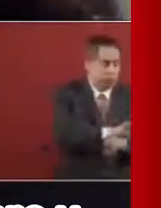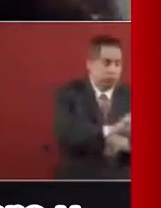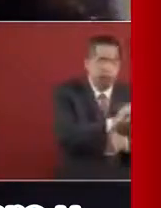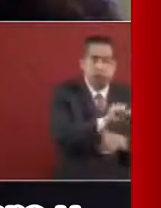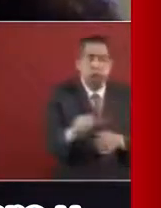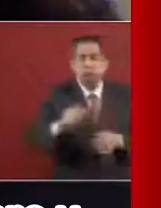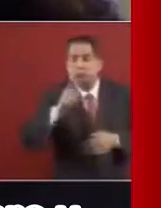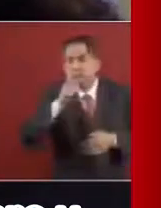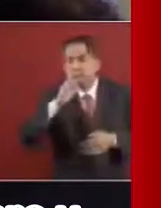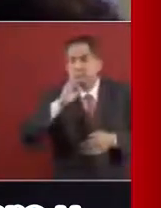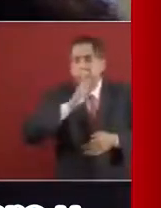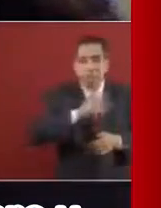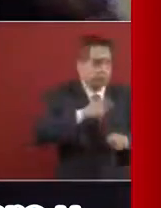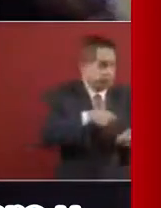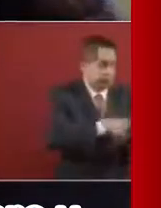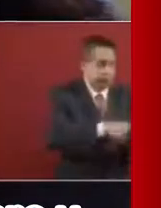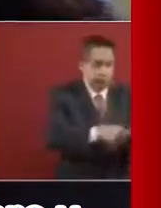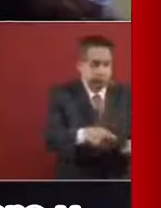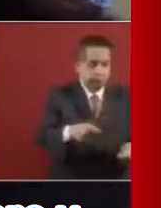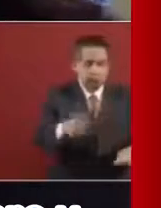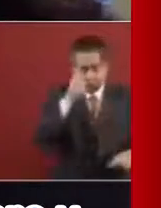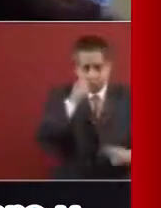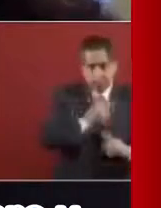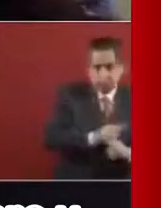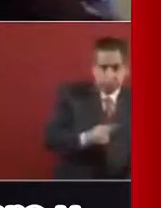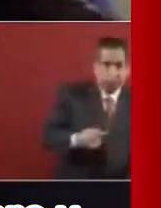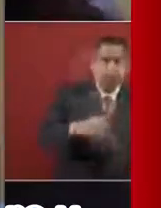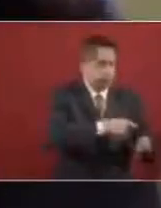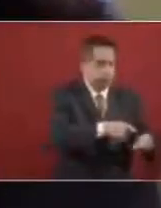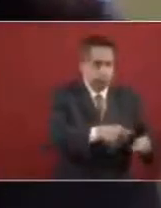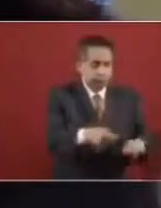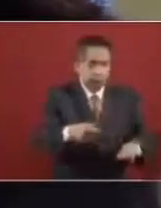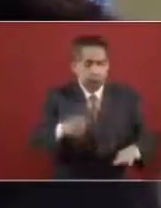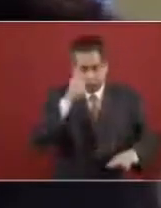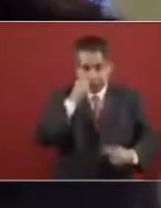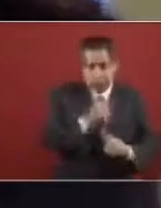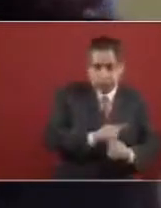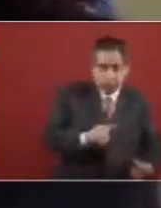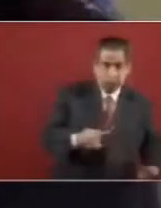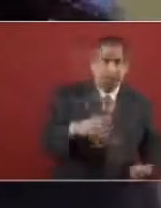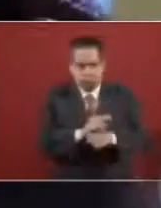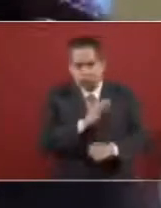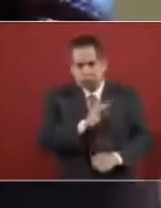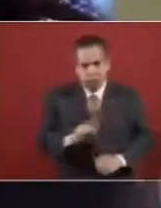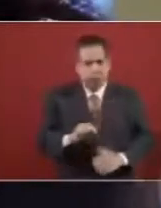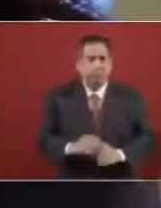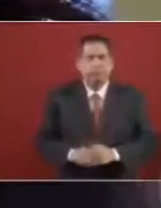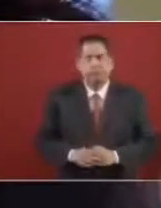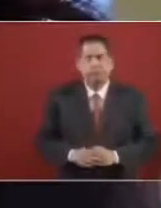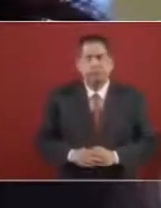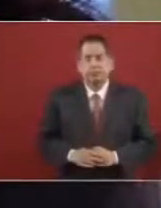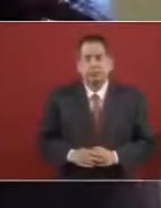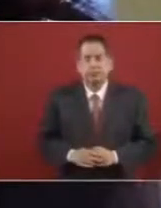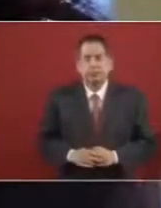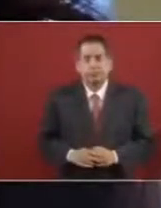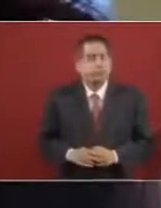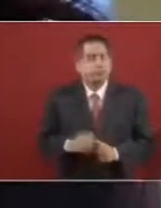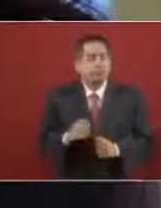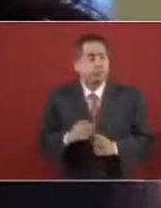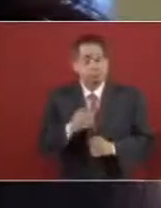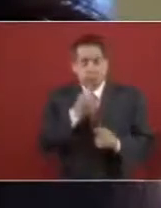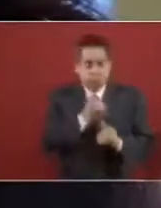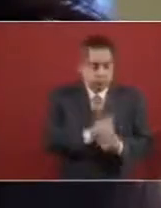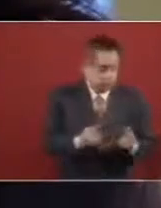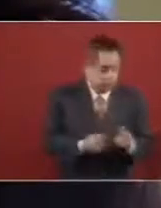o al padre para que esa niña y ese niño tengan los cuidados. El programa cambia de nombre. Ahora se llama Apoyo para el Bienestar